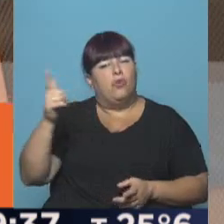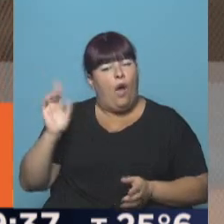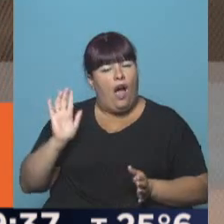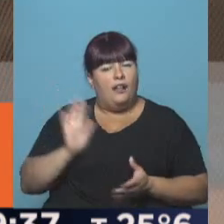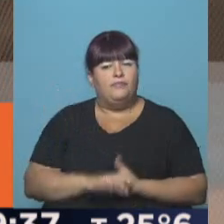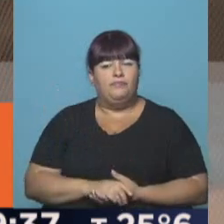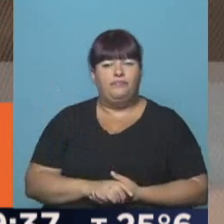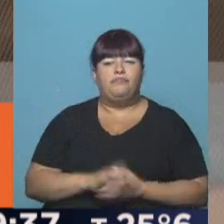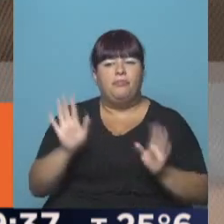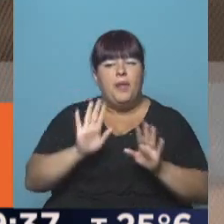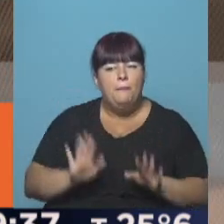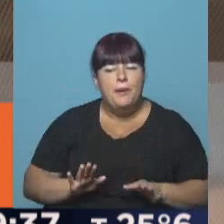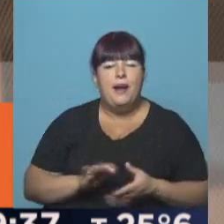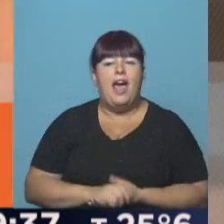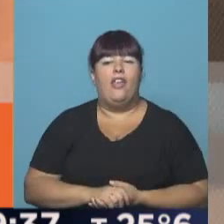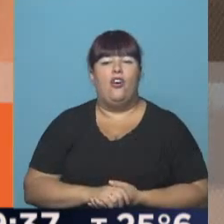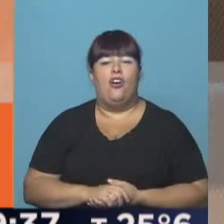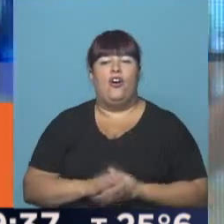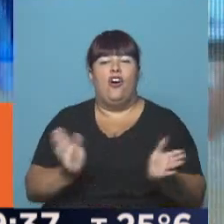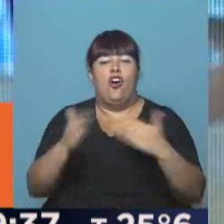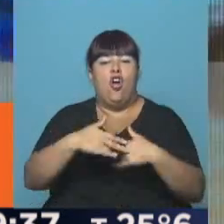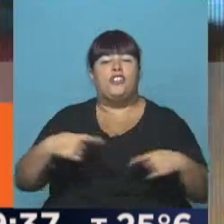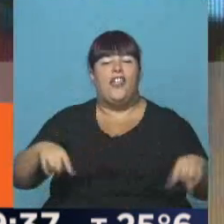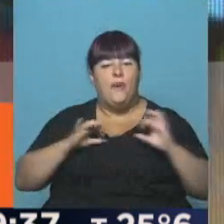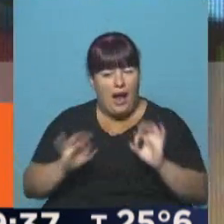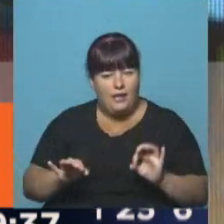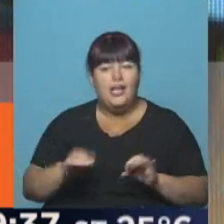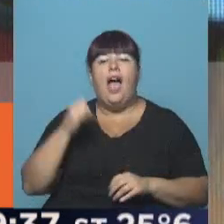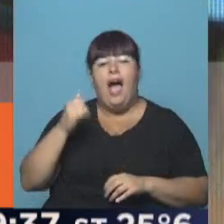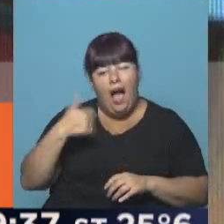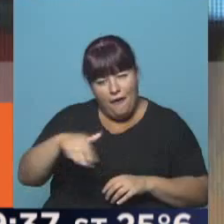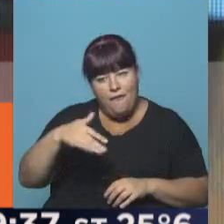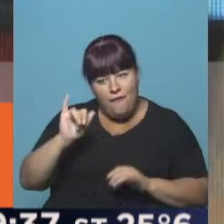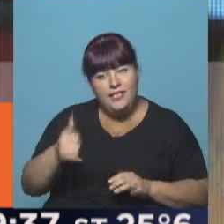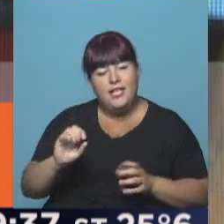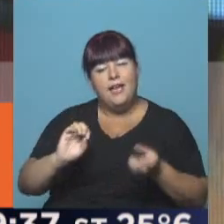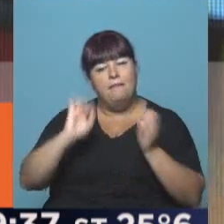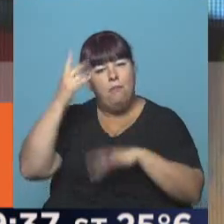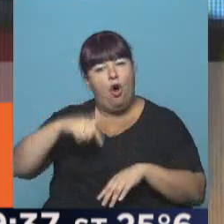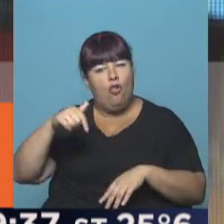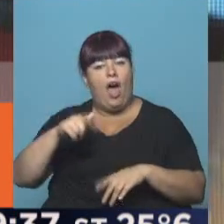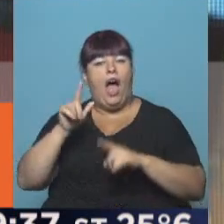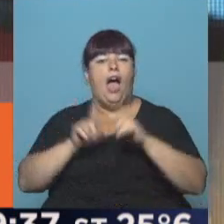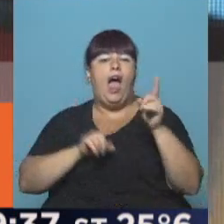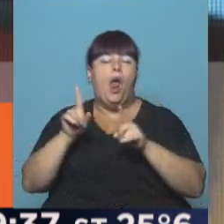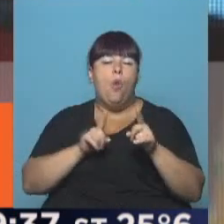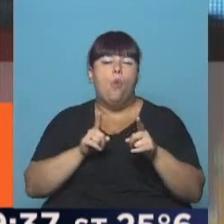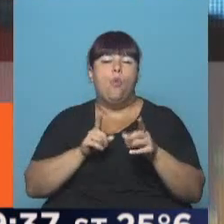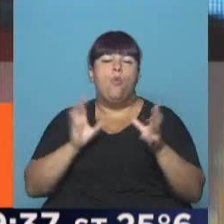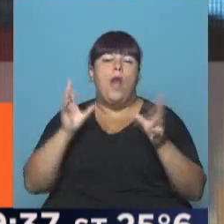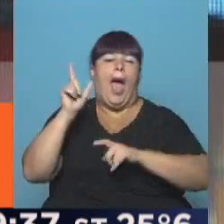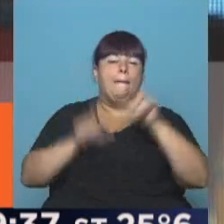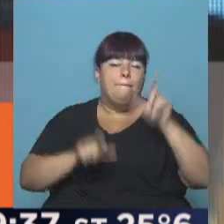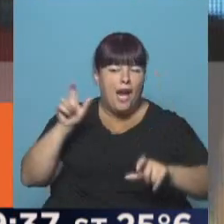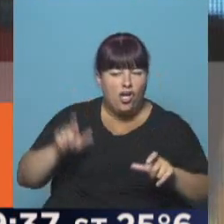general armar el el el kit vacaciones hay una tendencia en en cierto núcleo de